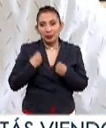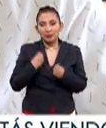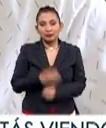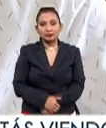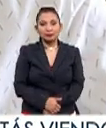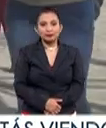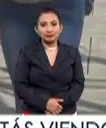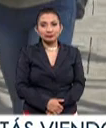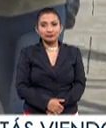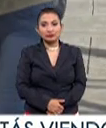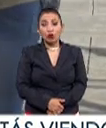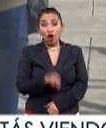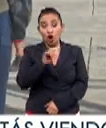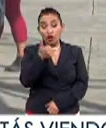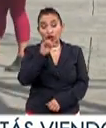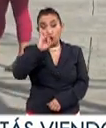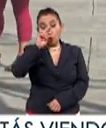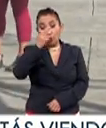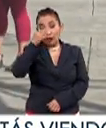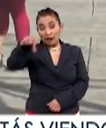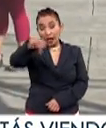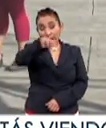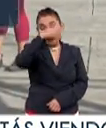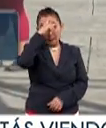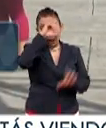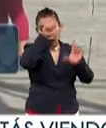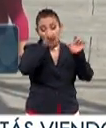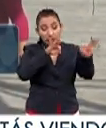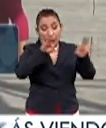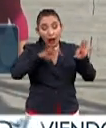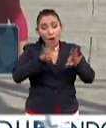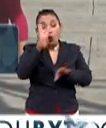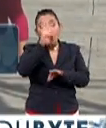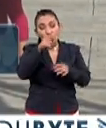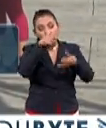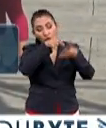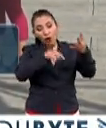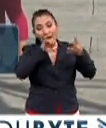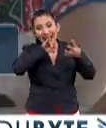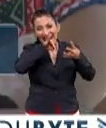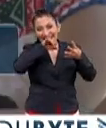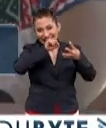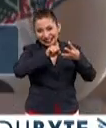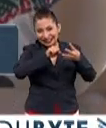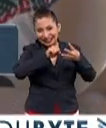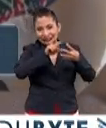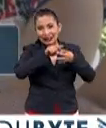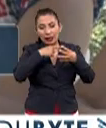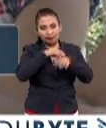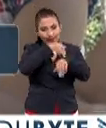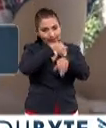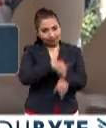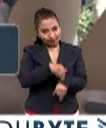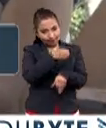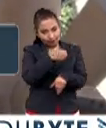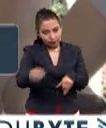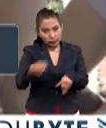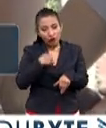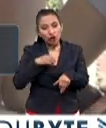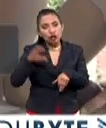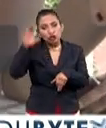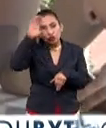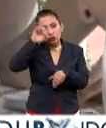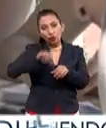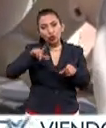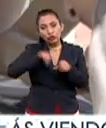viven. 11 universidades de todo el país trabajan con 4 ejes transversales: disciplina,